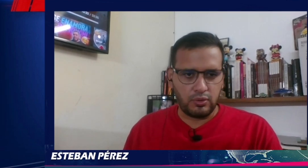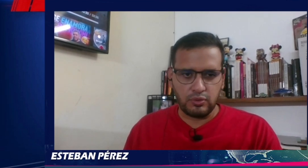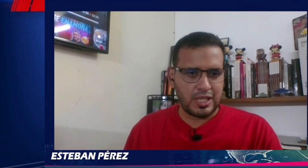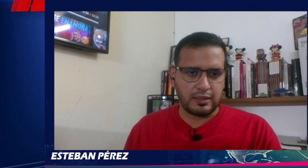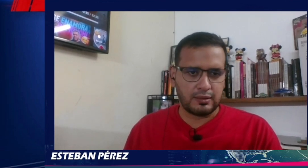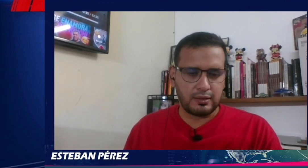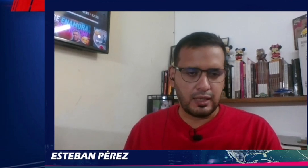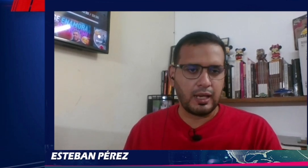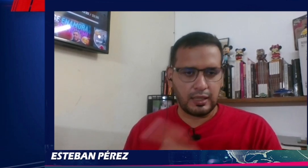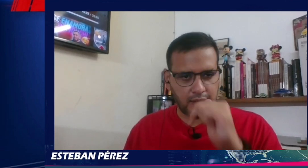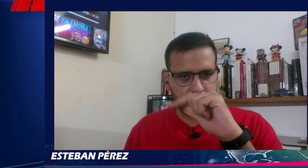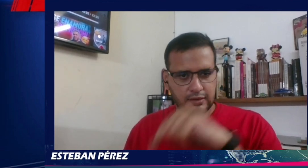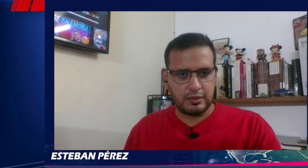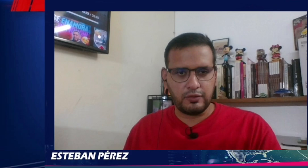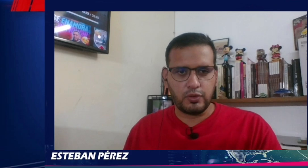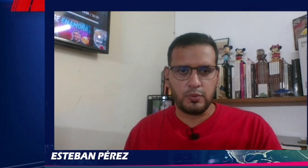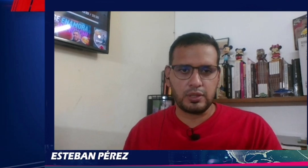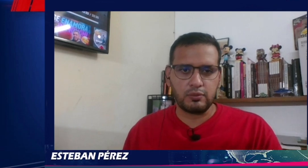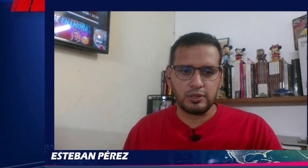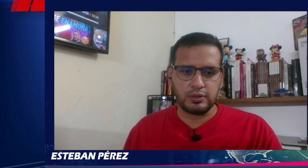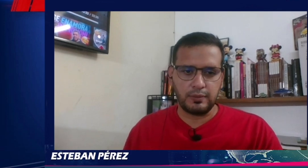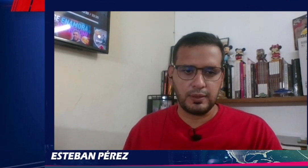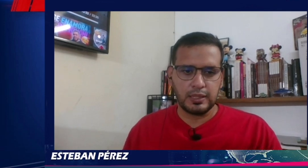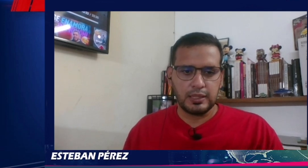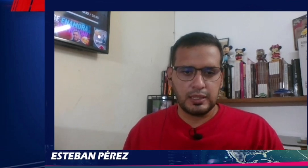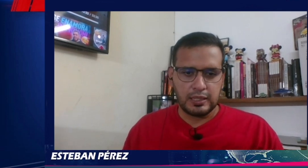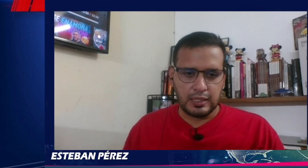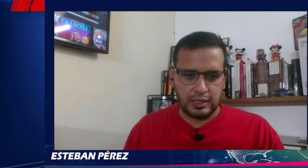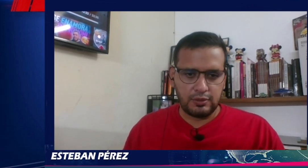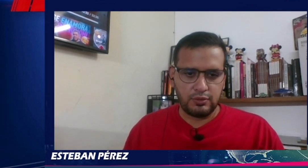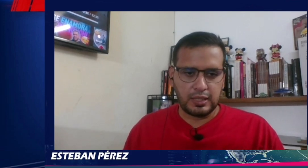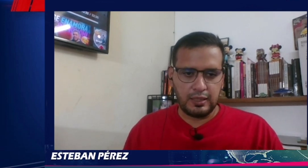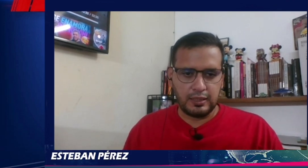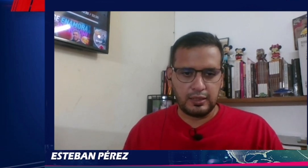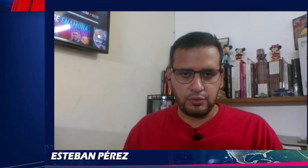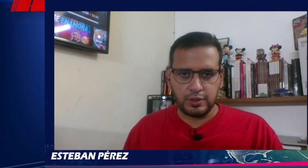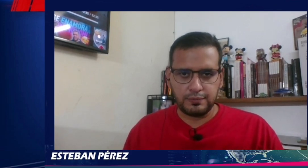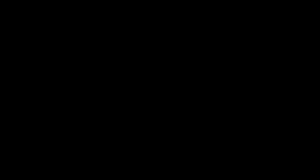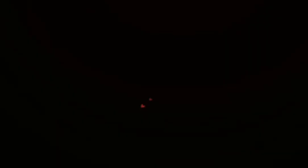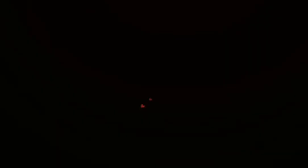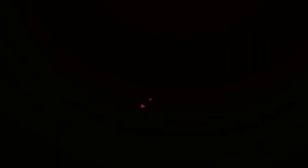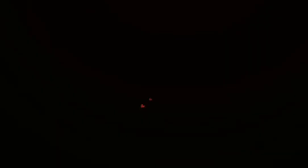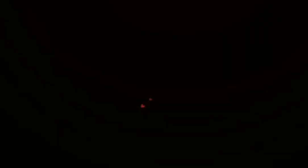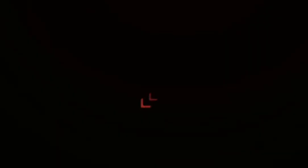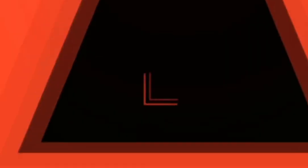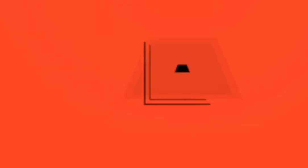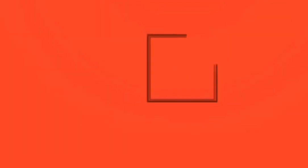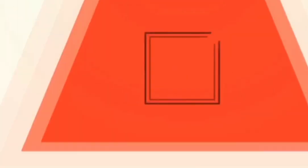como todos los días, aquí en Foro Abierto 4TV. Que tengan una excelente noche.